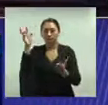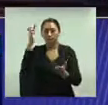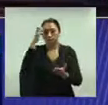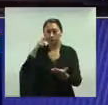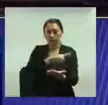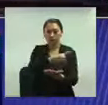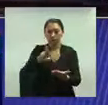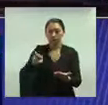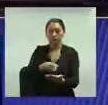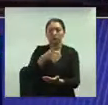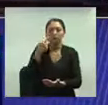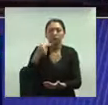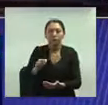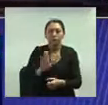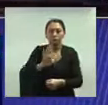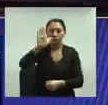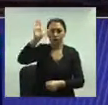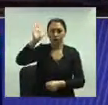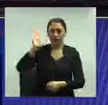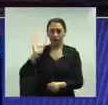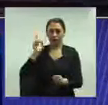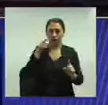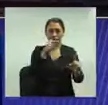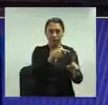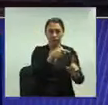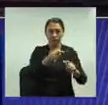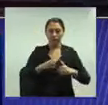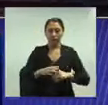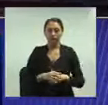para la juramentación respectiva.